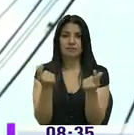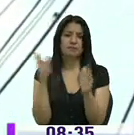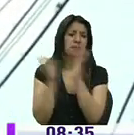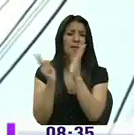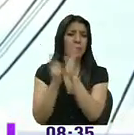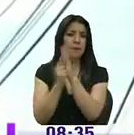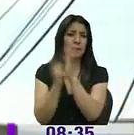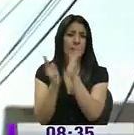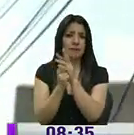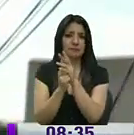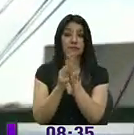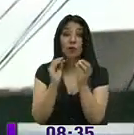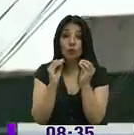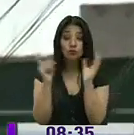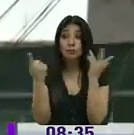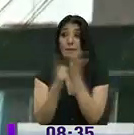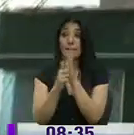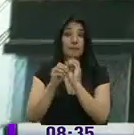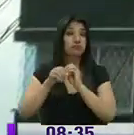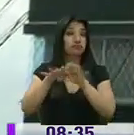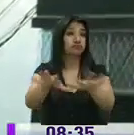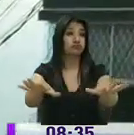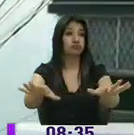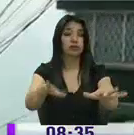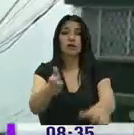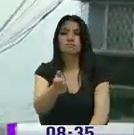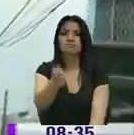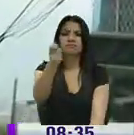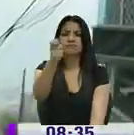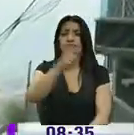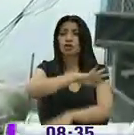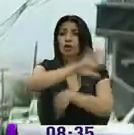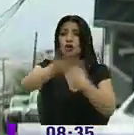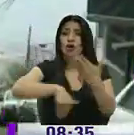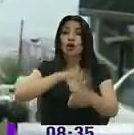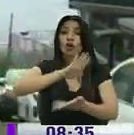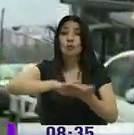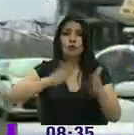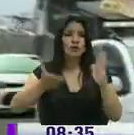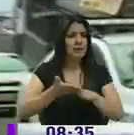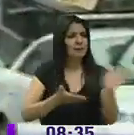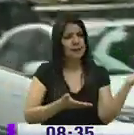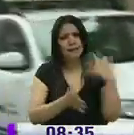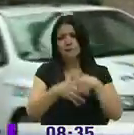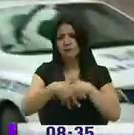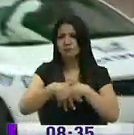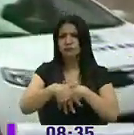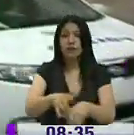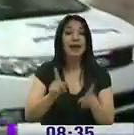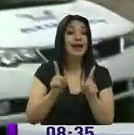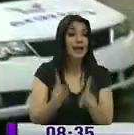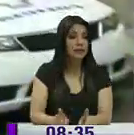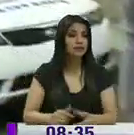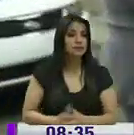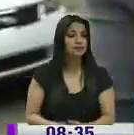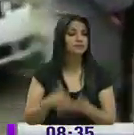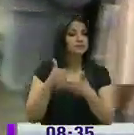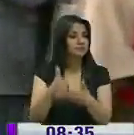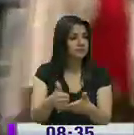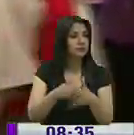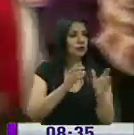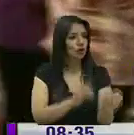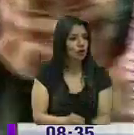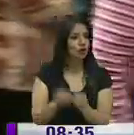digita mos alarma y es fracción de segundos donde toda la comunidad sale organizada es lo bueno que ya nos han ayudado como